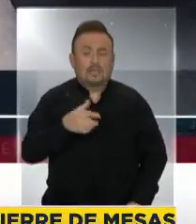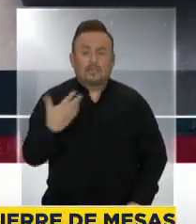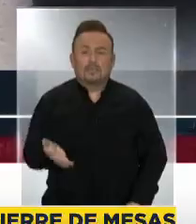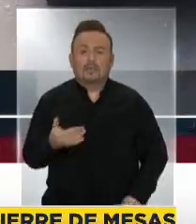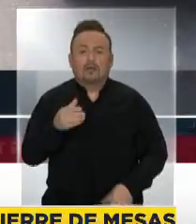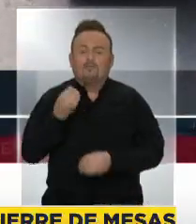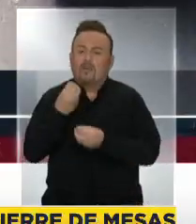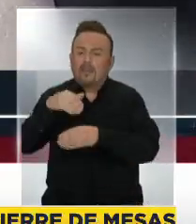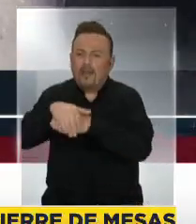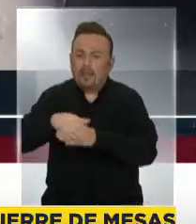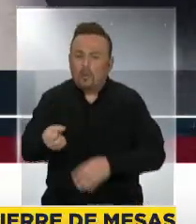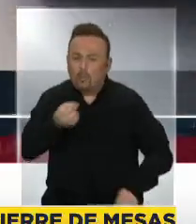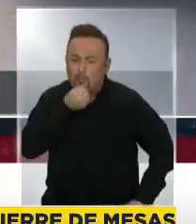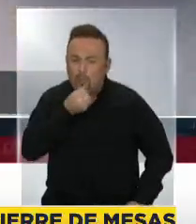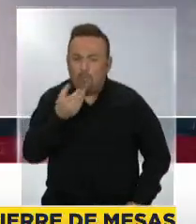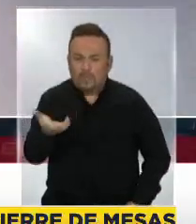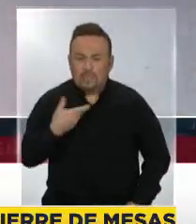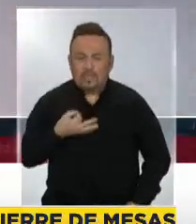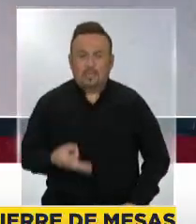tardes.